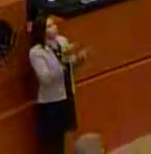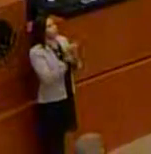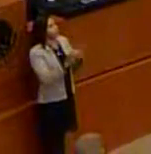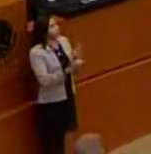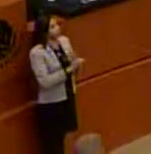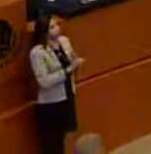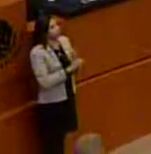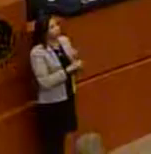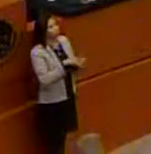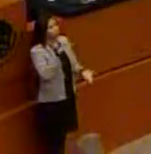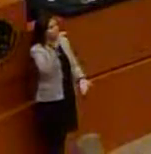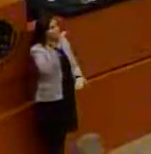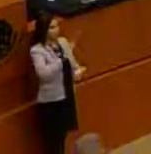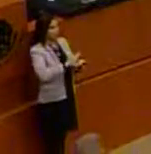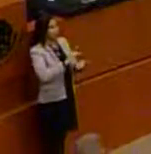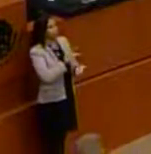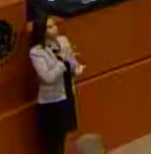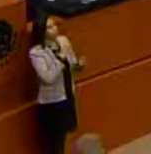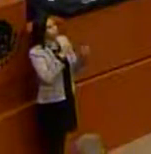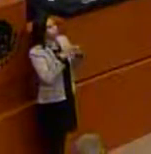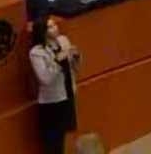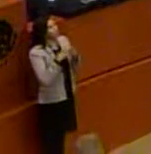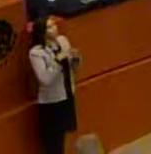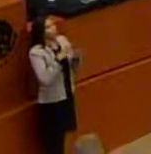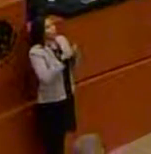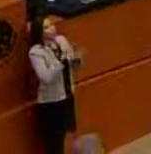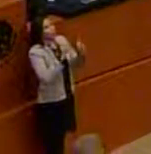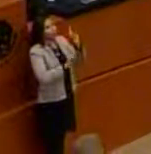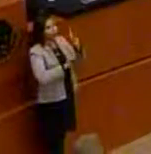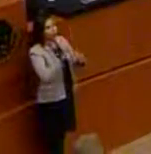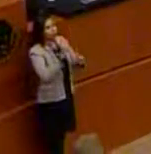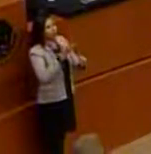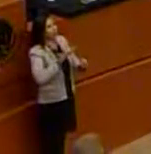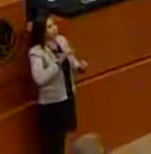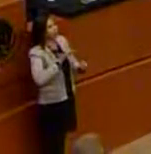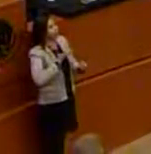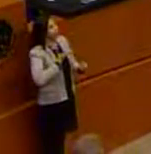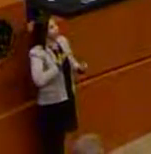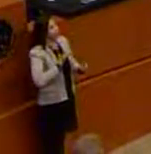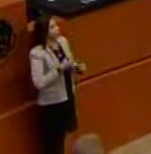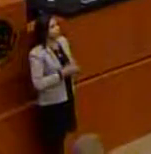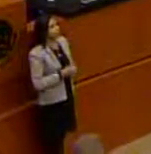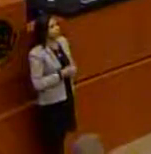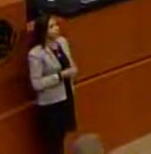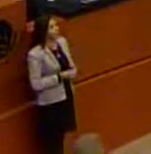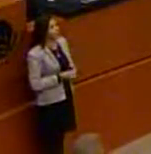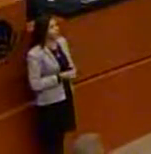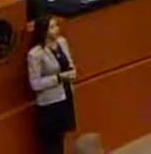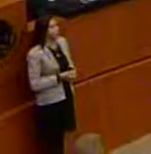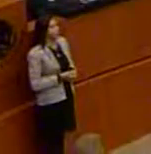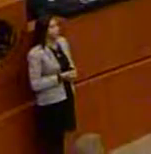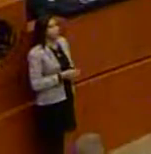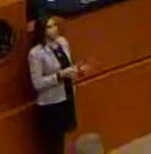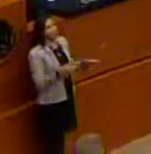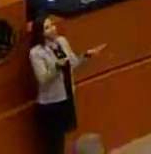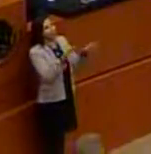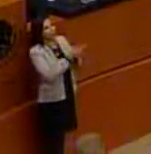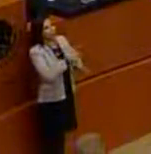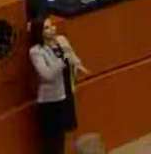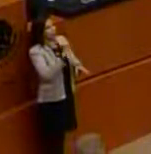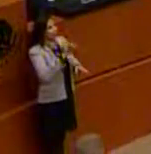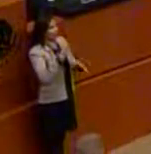posible reducir la ansiedad, reducir la incertidumbre que se presenta, sobre todo ante el